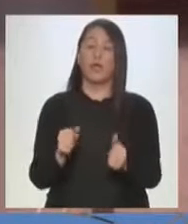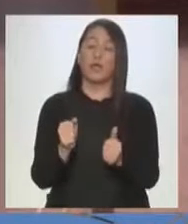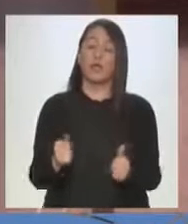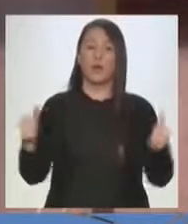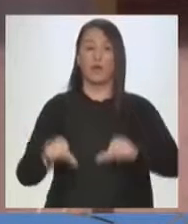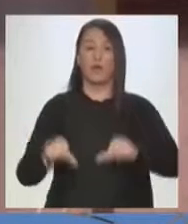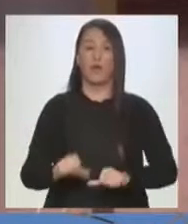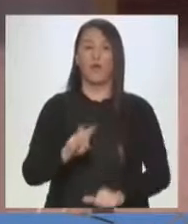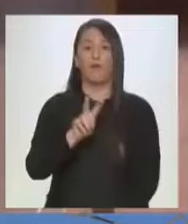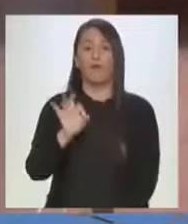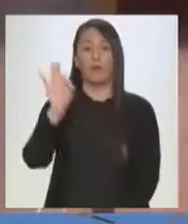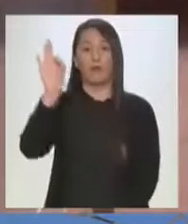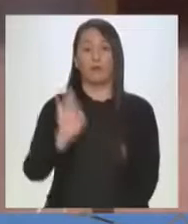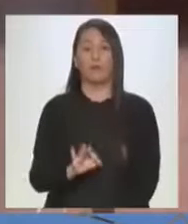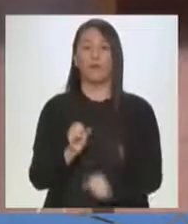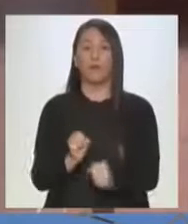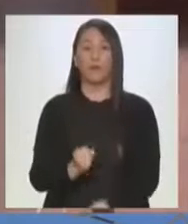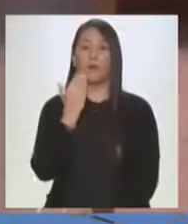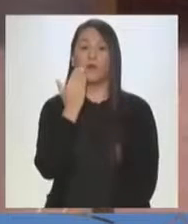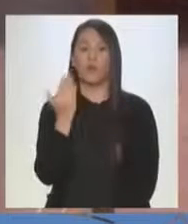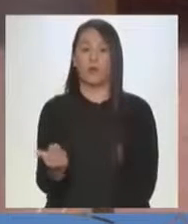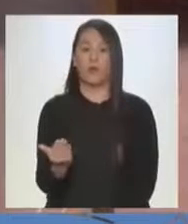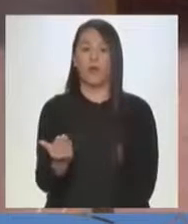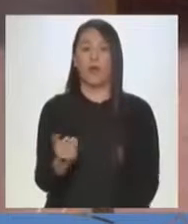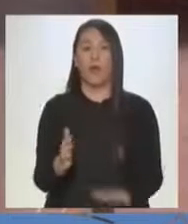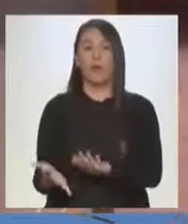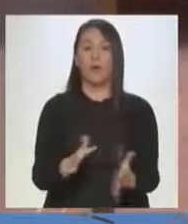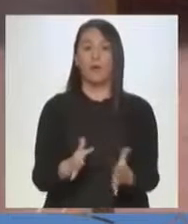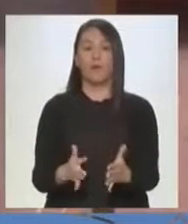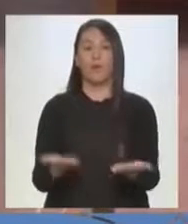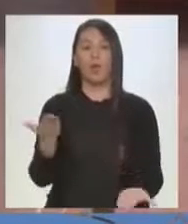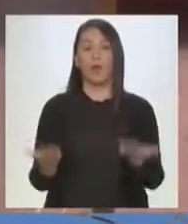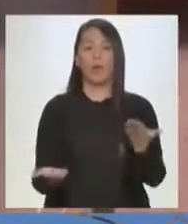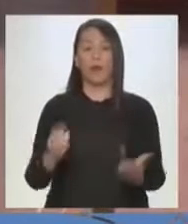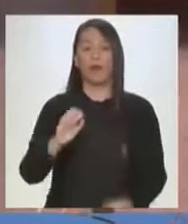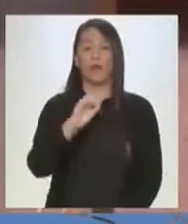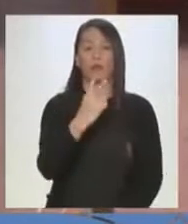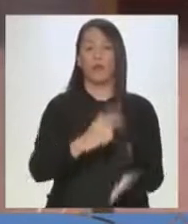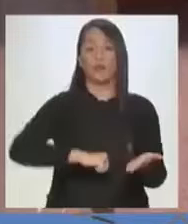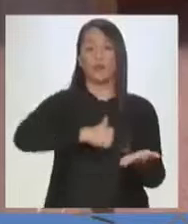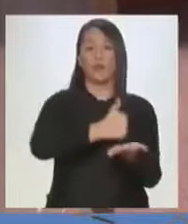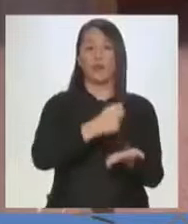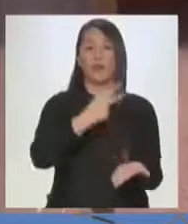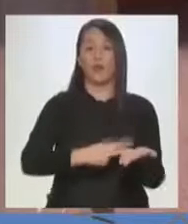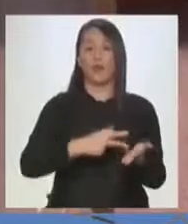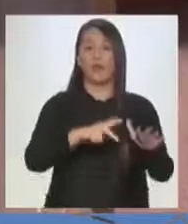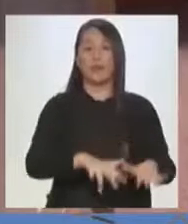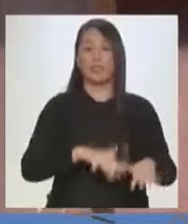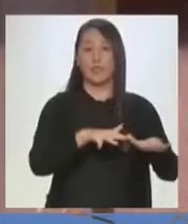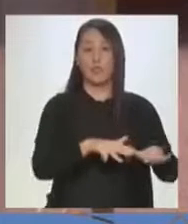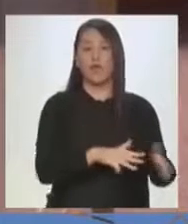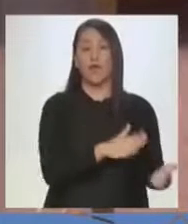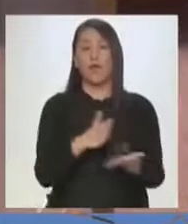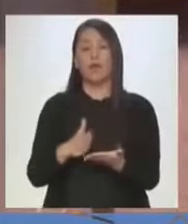un 20% para ser beneficiario, la que será calculado comparando los segundos semestres del año 2019 y 2020